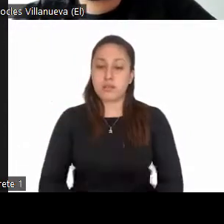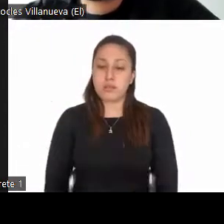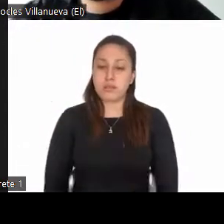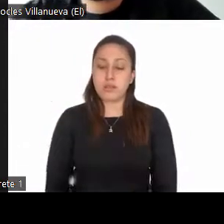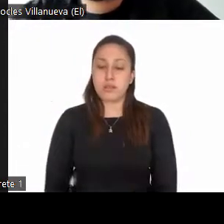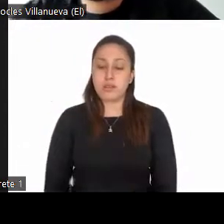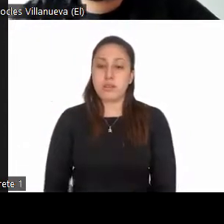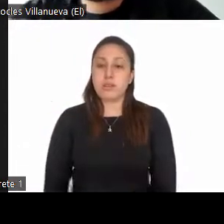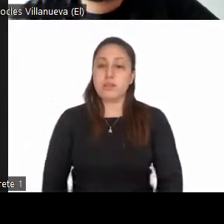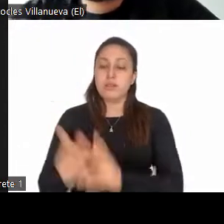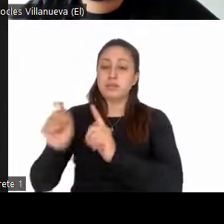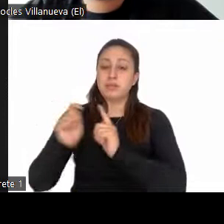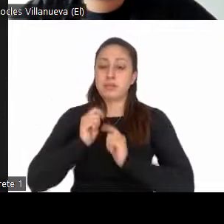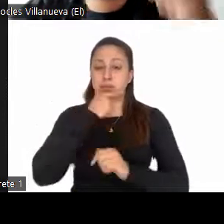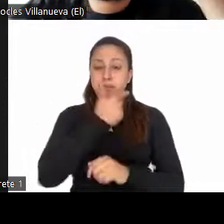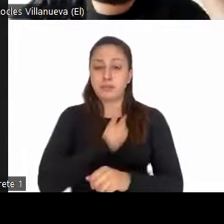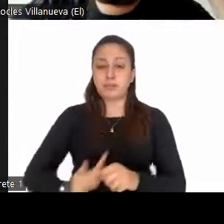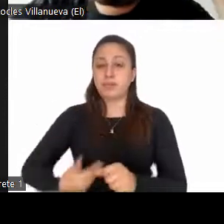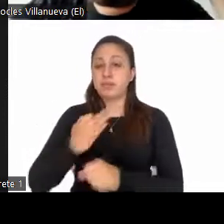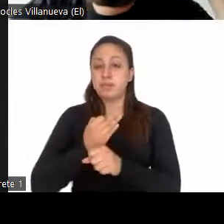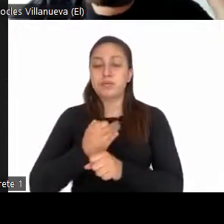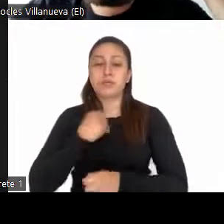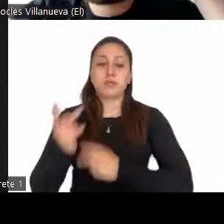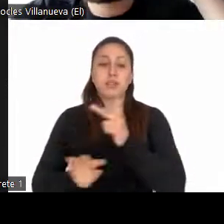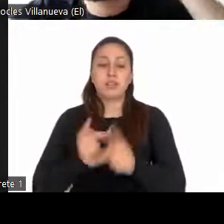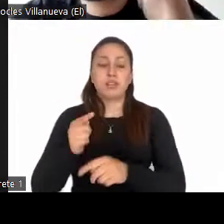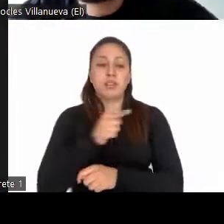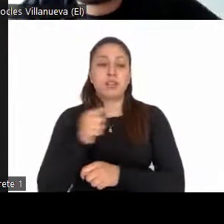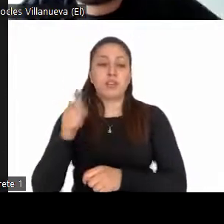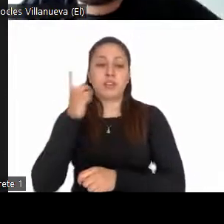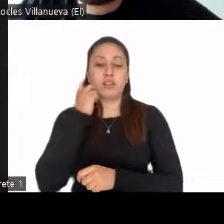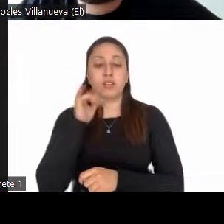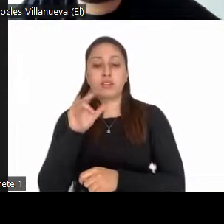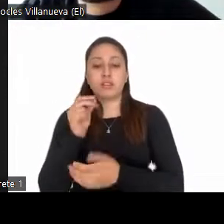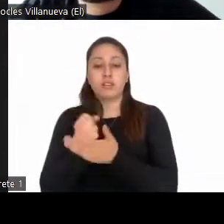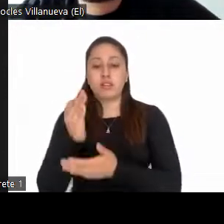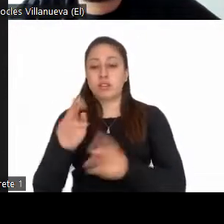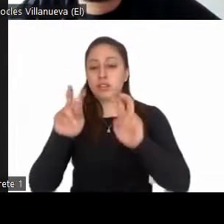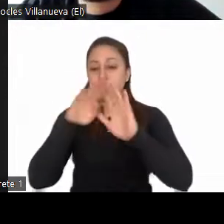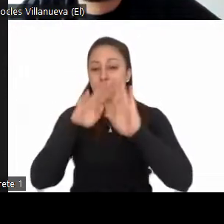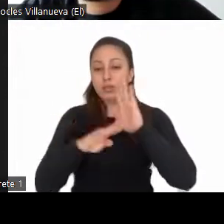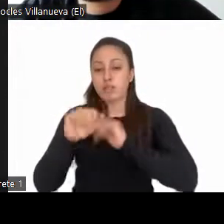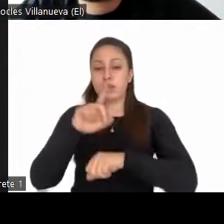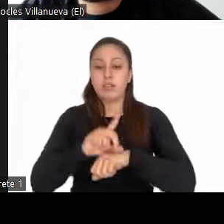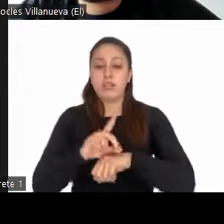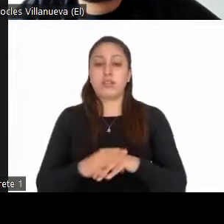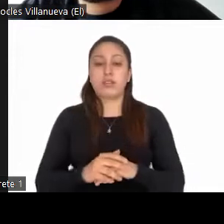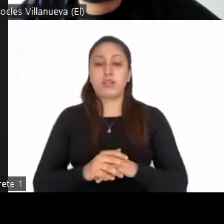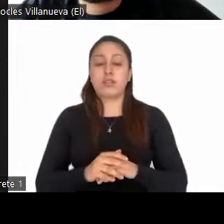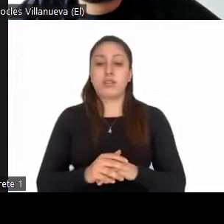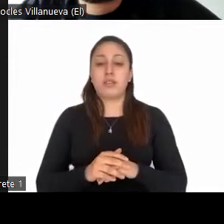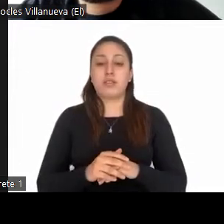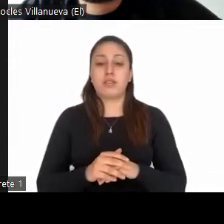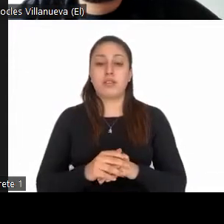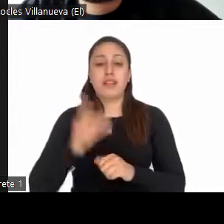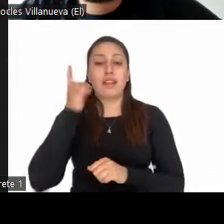Por instrucciones de la presidencia se somete a votación el orden del día. ¿Alguna diputada o diputado